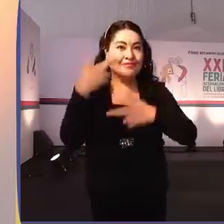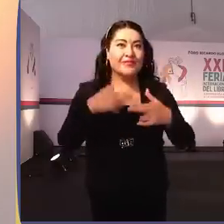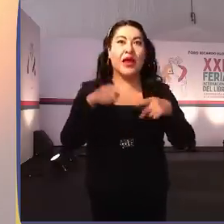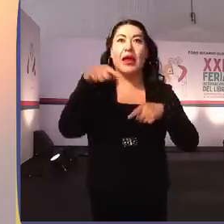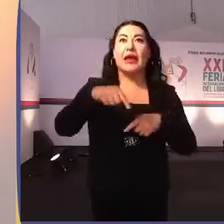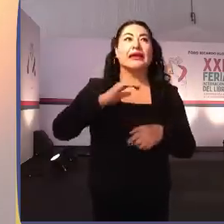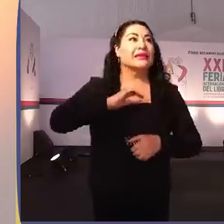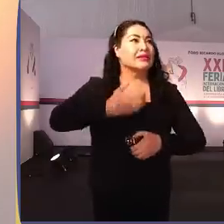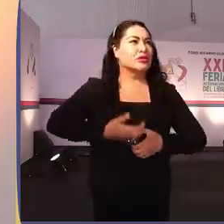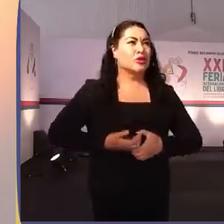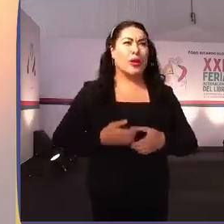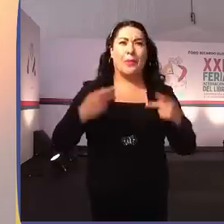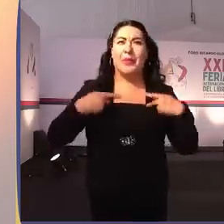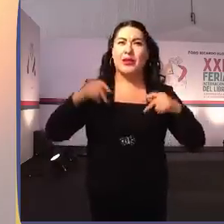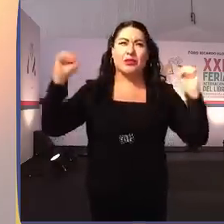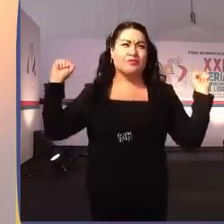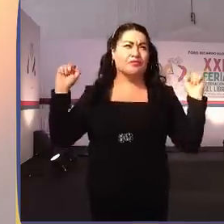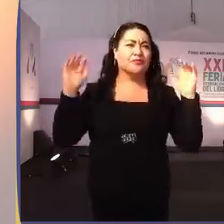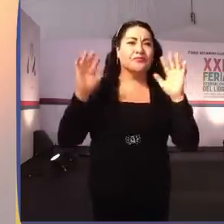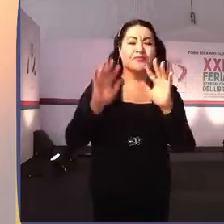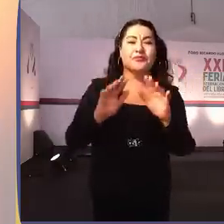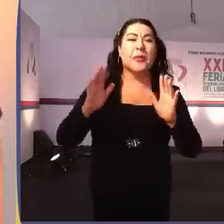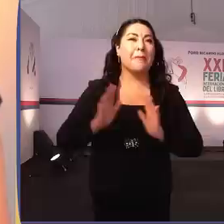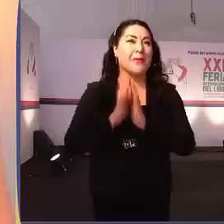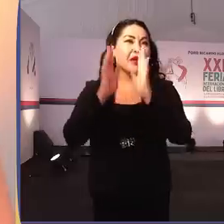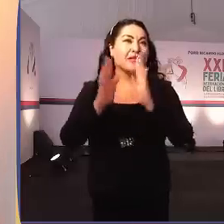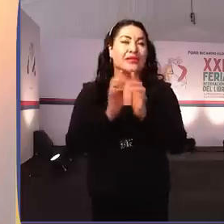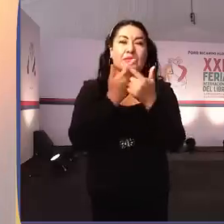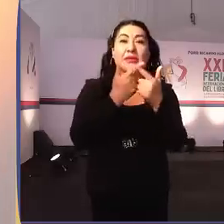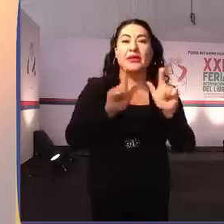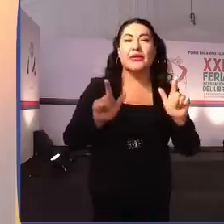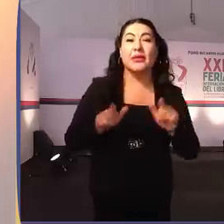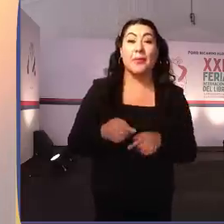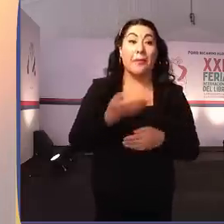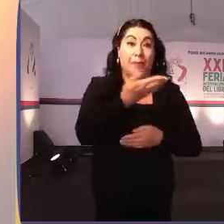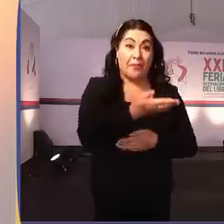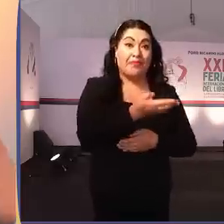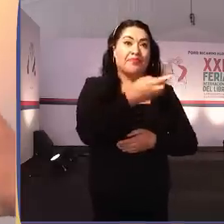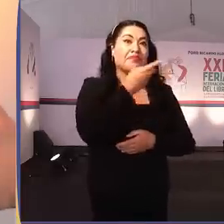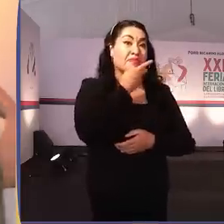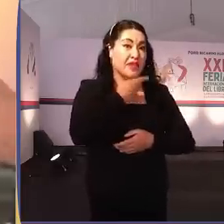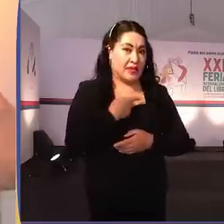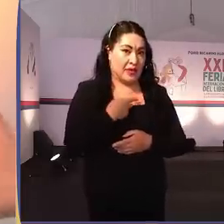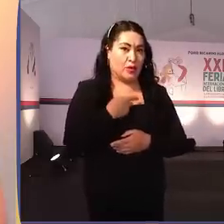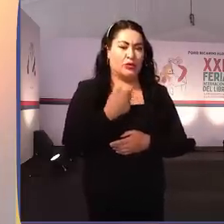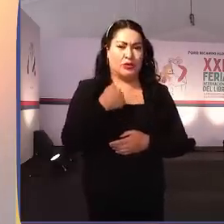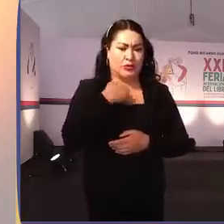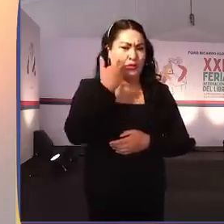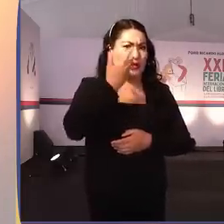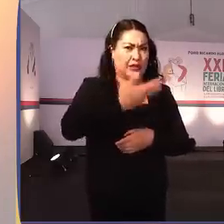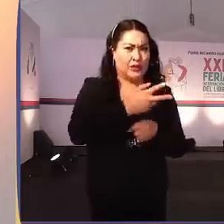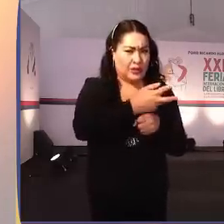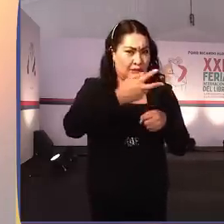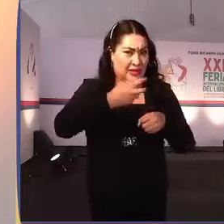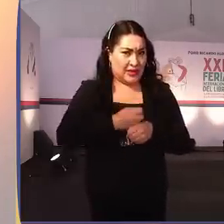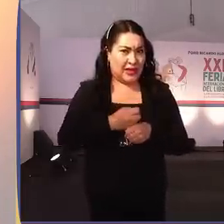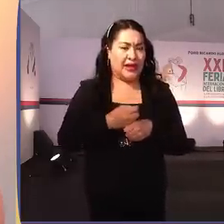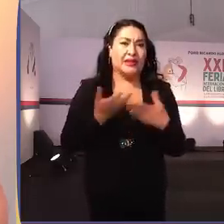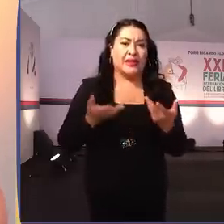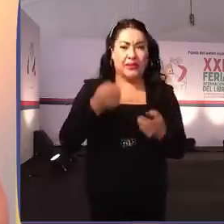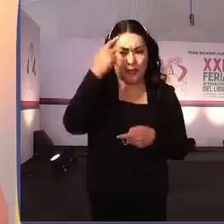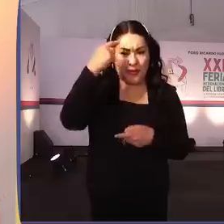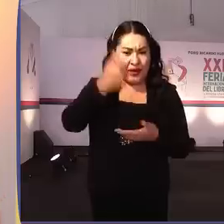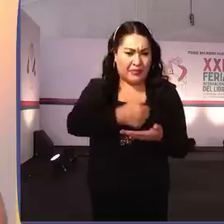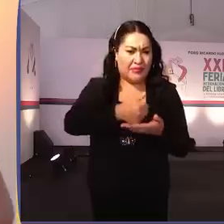este zócalo democrático. Y Paco me decía, oye, quiero invitarte porque en un fandango por la lectura, a ver